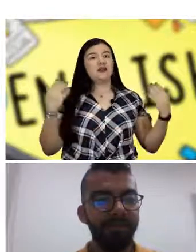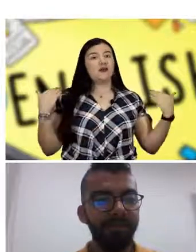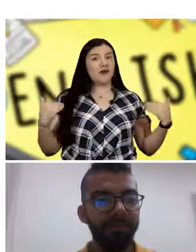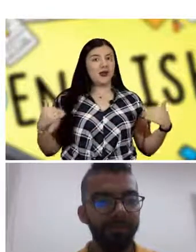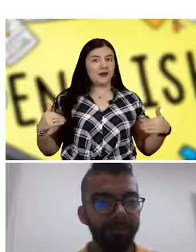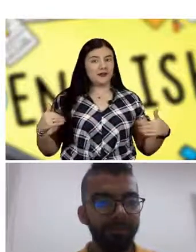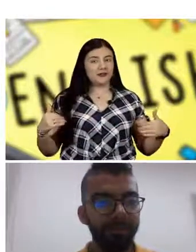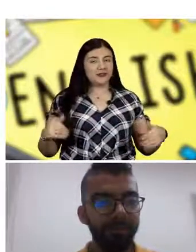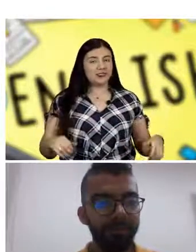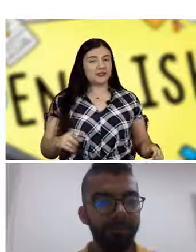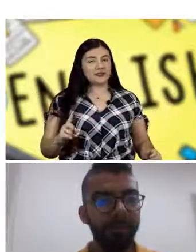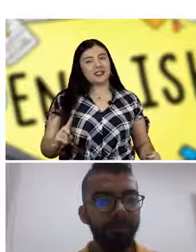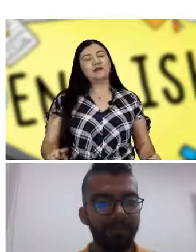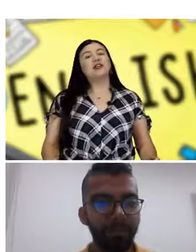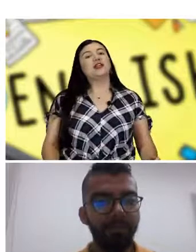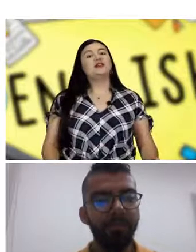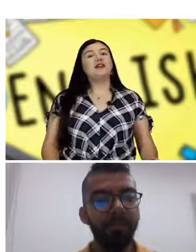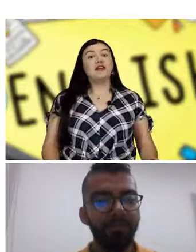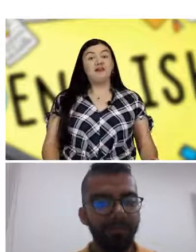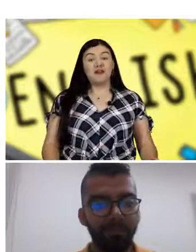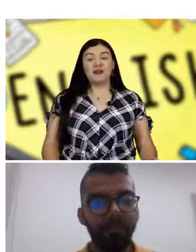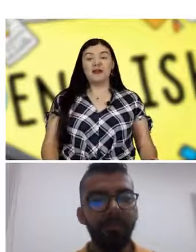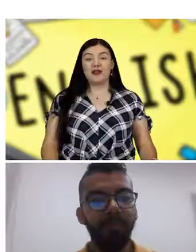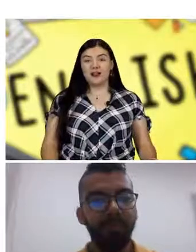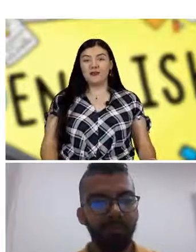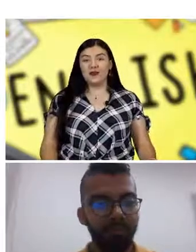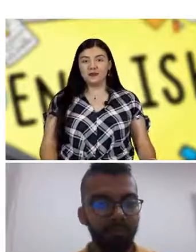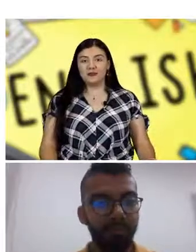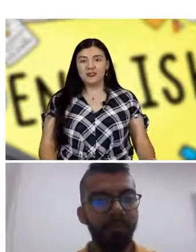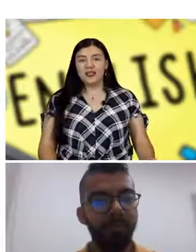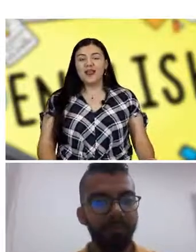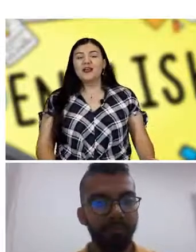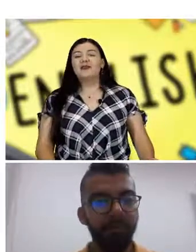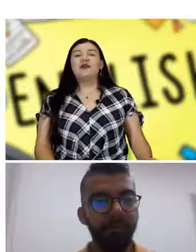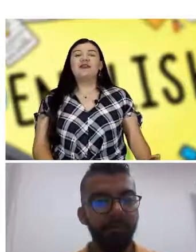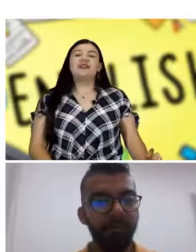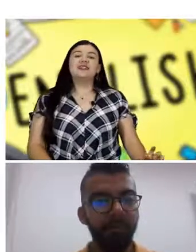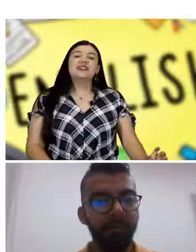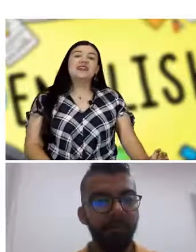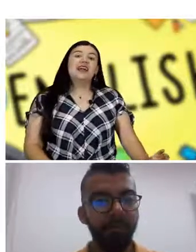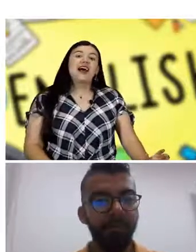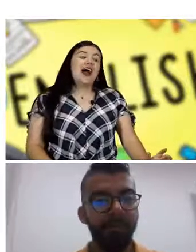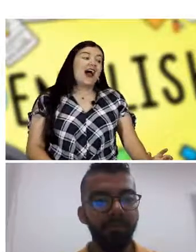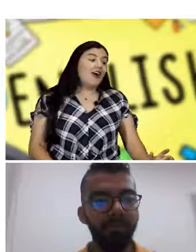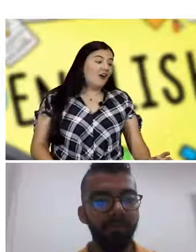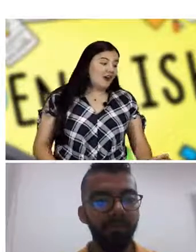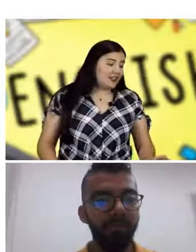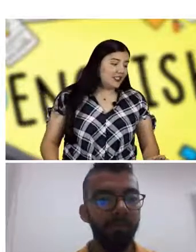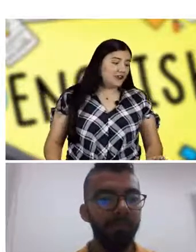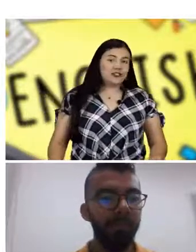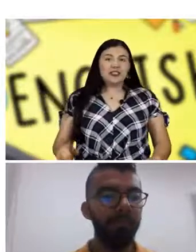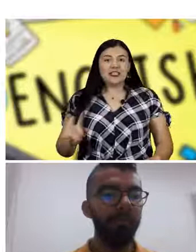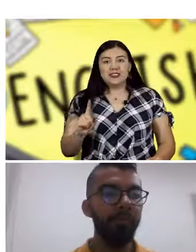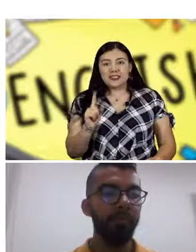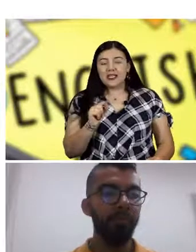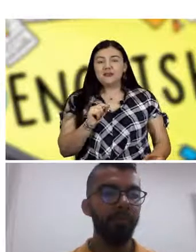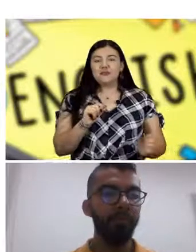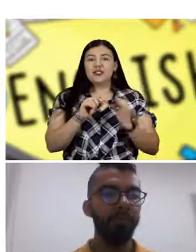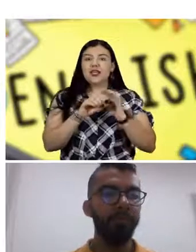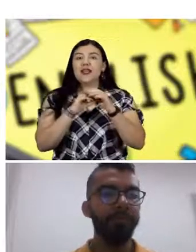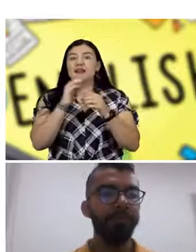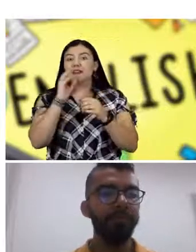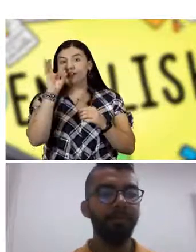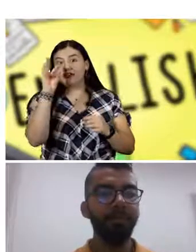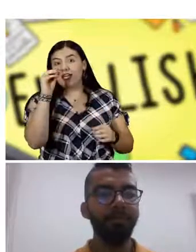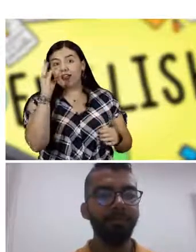el tema del cuerpo, ¿sí? Si ustedes vieron, es una enfermedad del cuerpo. Muy bien. Ahora, chicos, entonces les